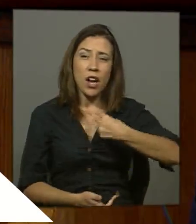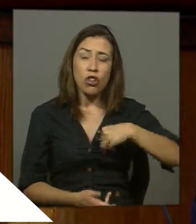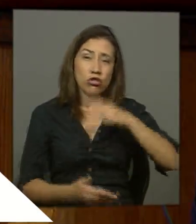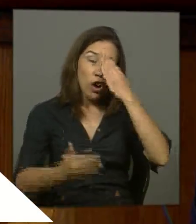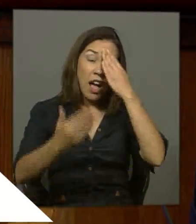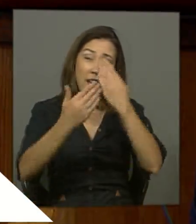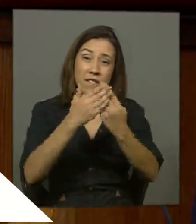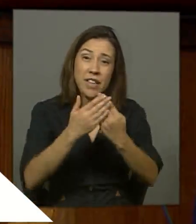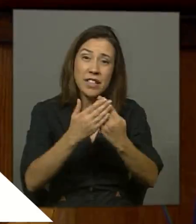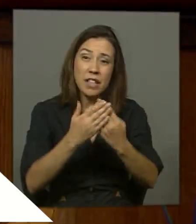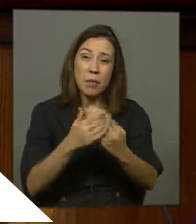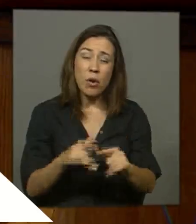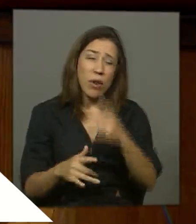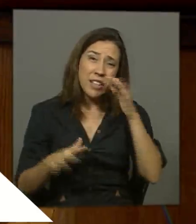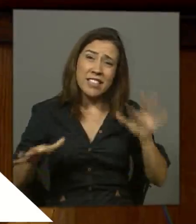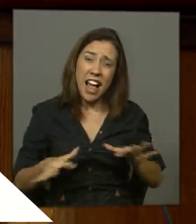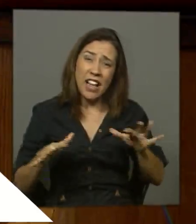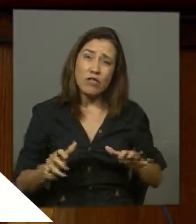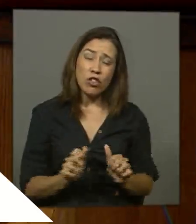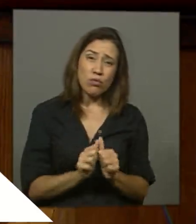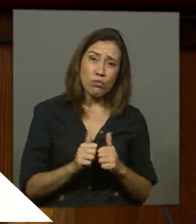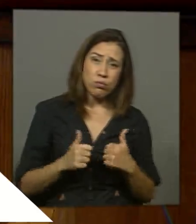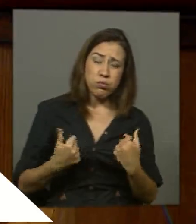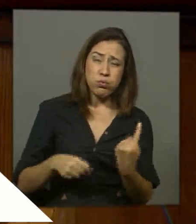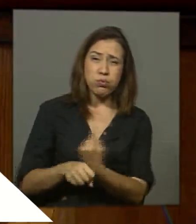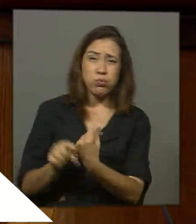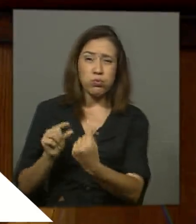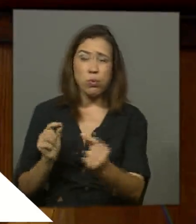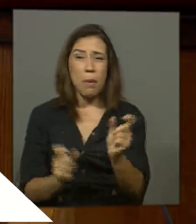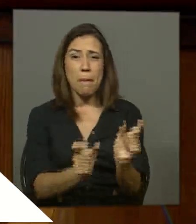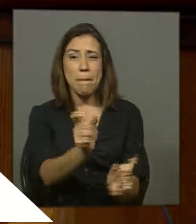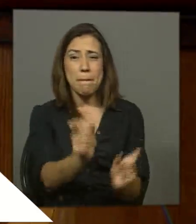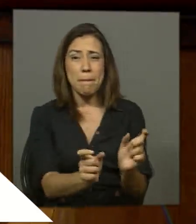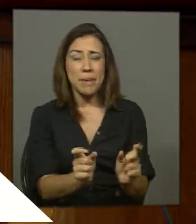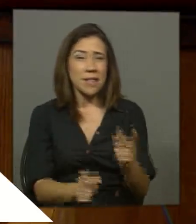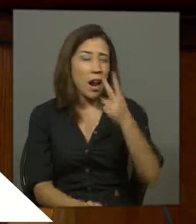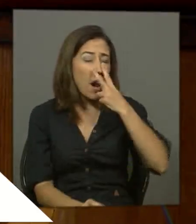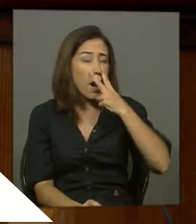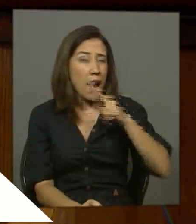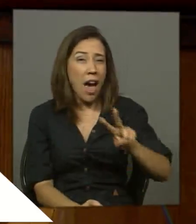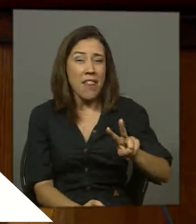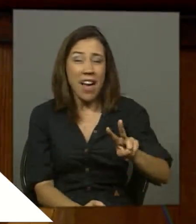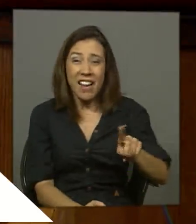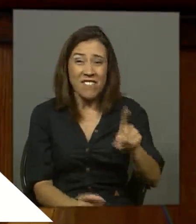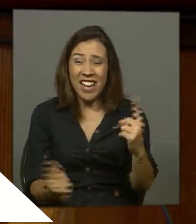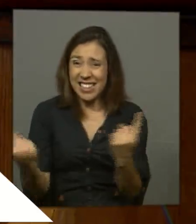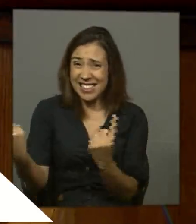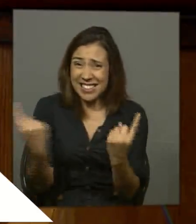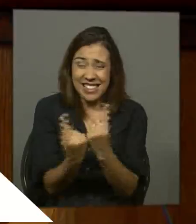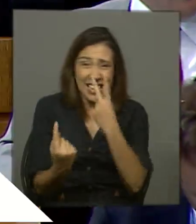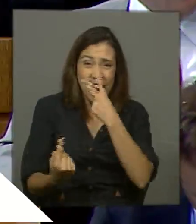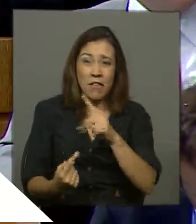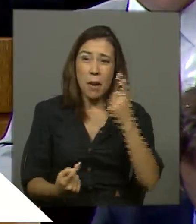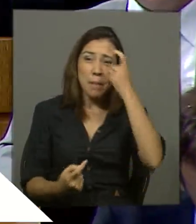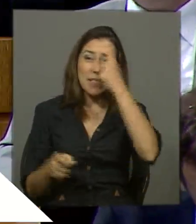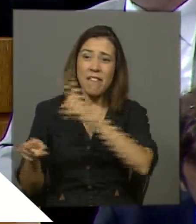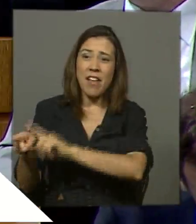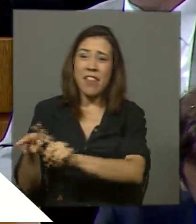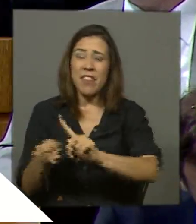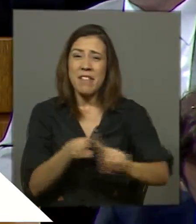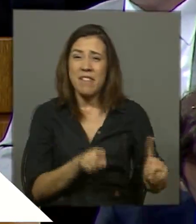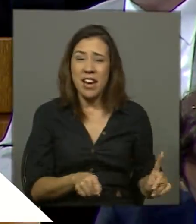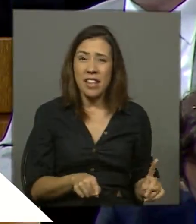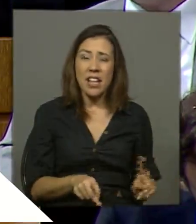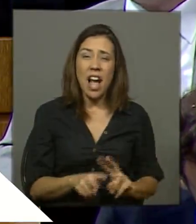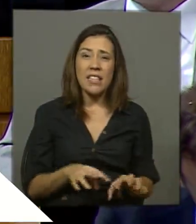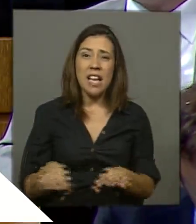enfrentando con este esfuerzo la mesa de diálogo en que gente que nada tiene que ver entre sí que hasta ahora pensaban muy distinto y